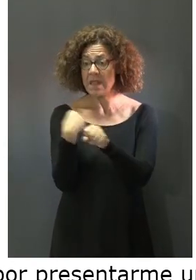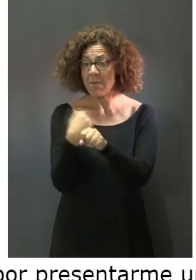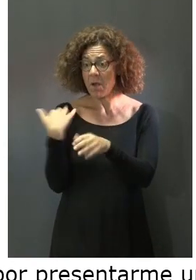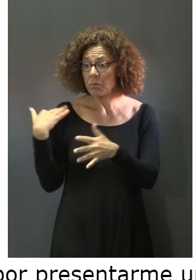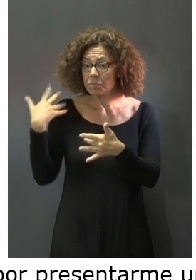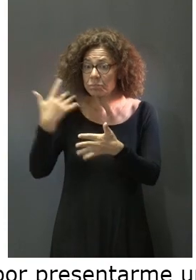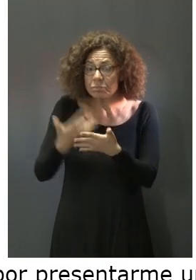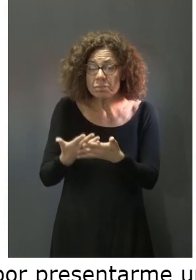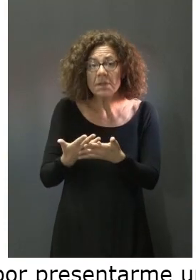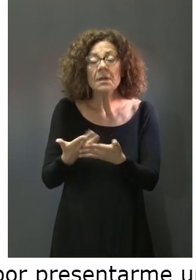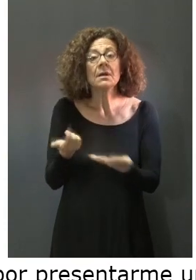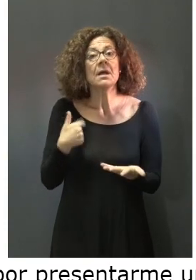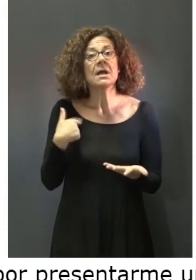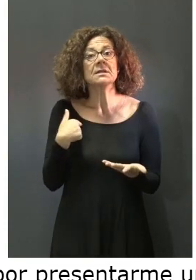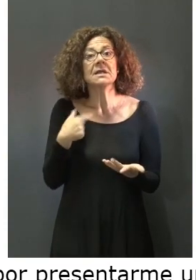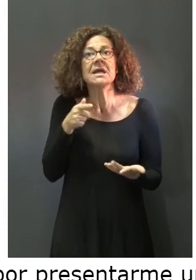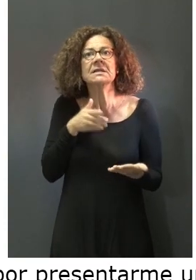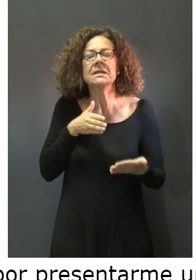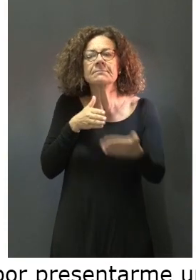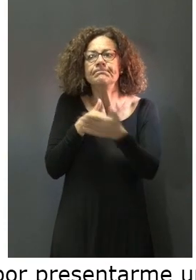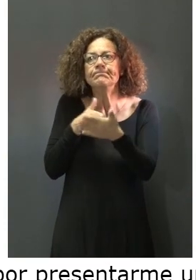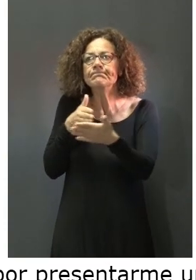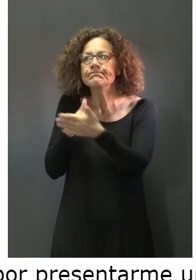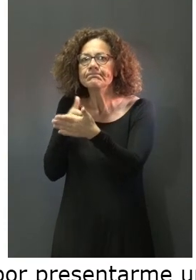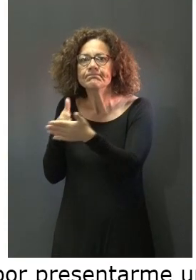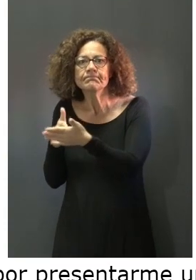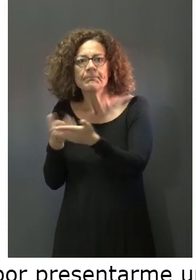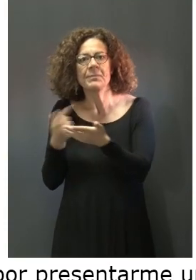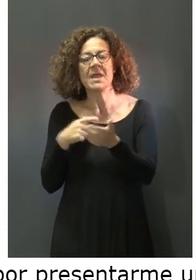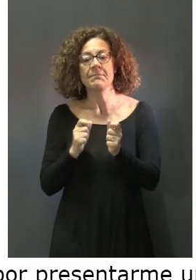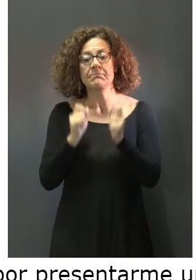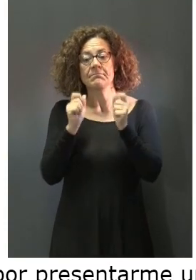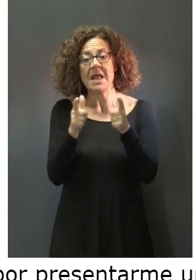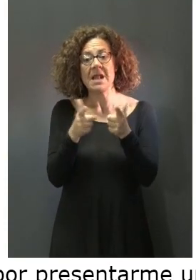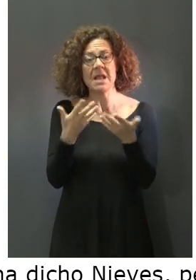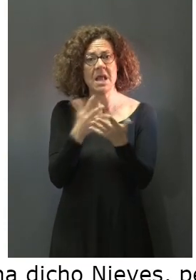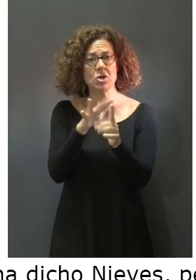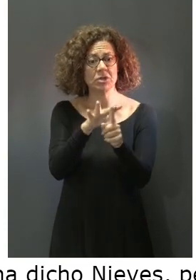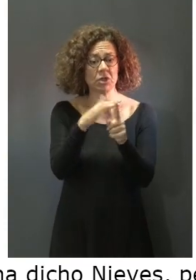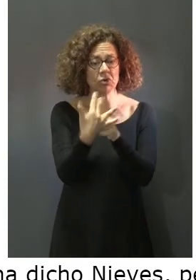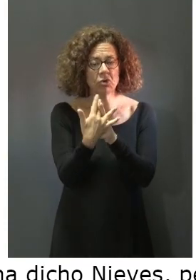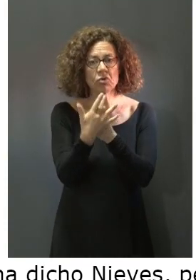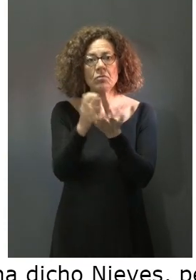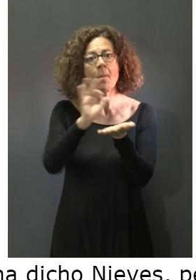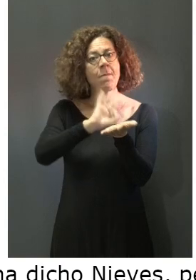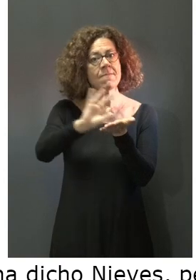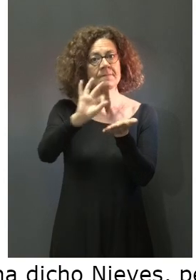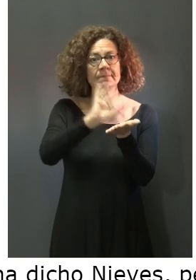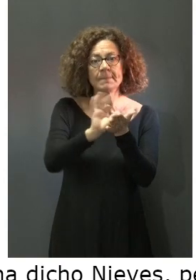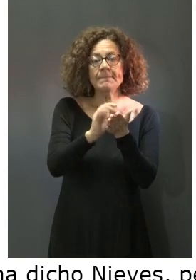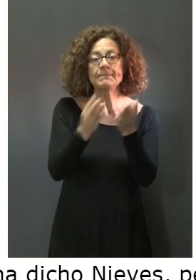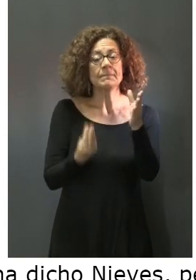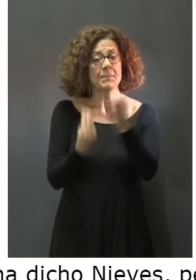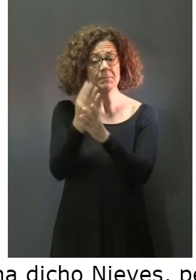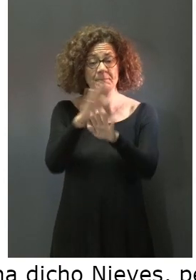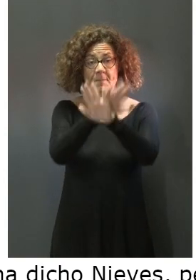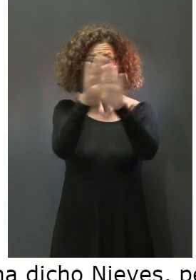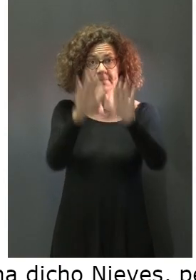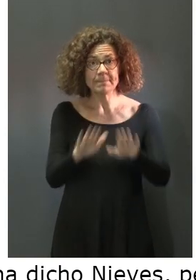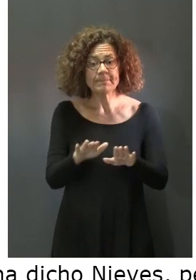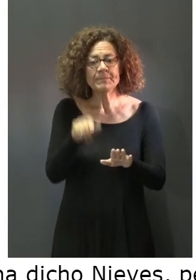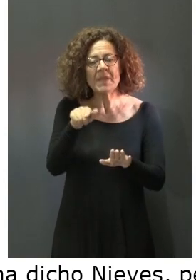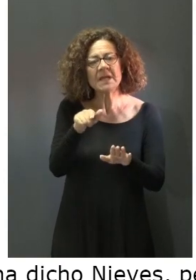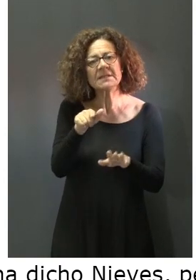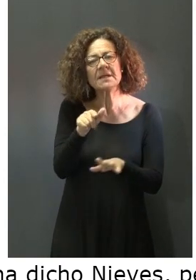es enfrentarme a esas casuísticas que hablamos, de otorgar a los entornos, a los servicios y a los productos en definitiva,